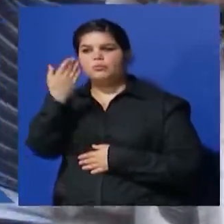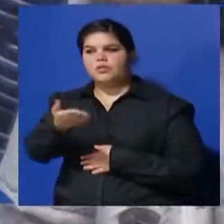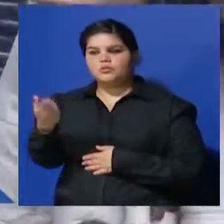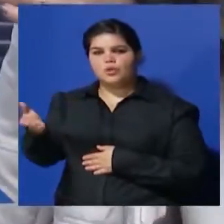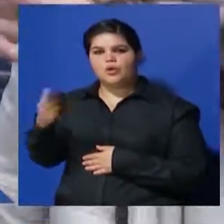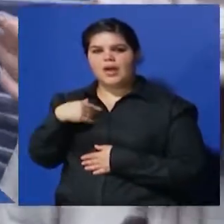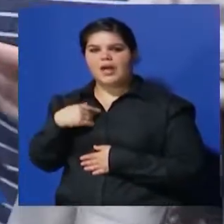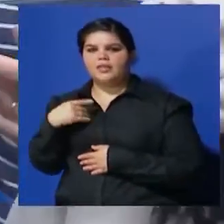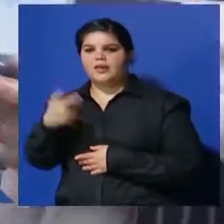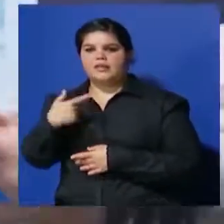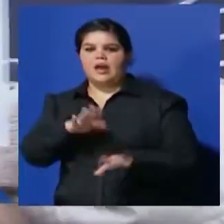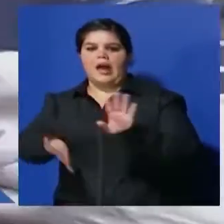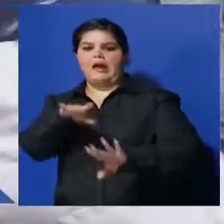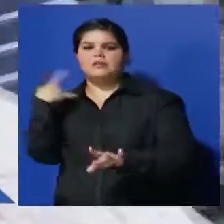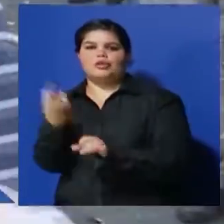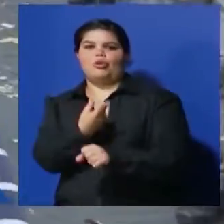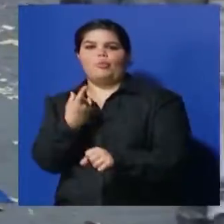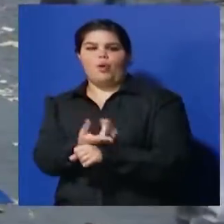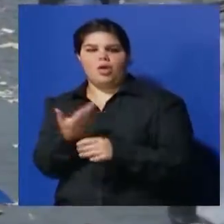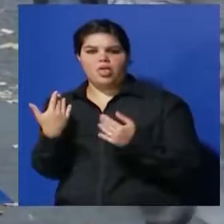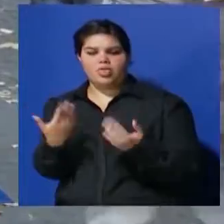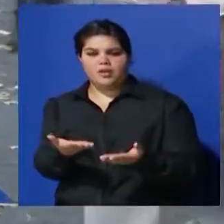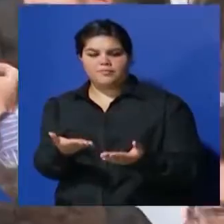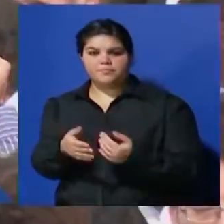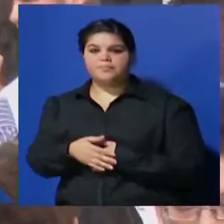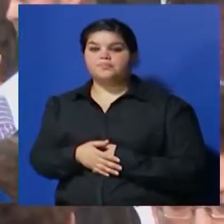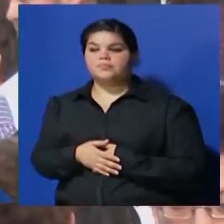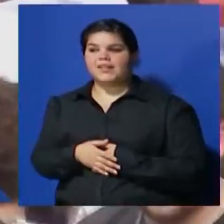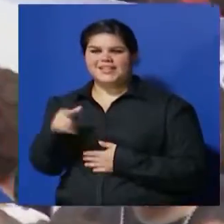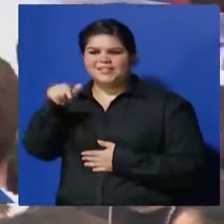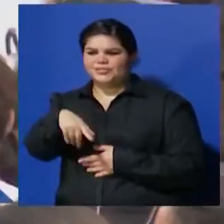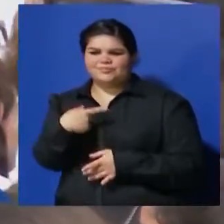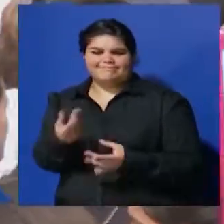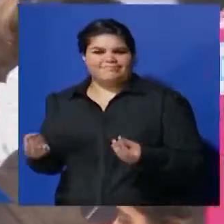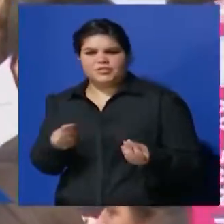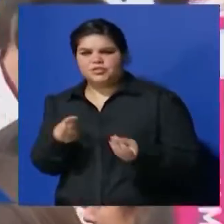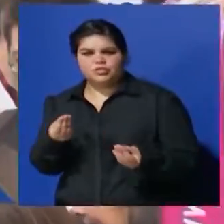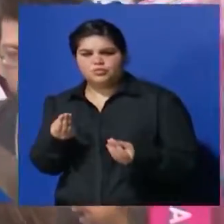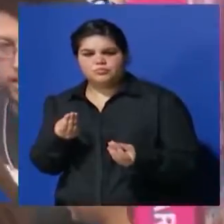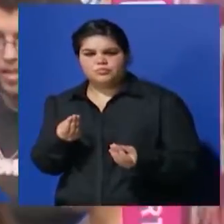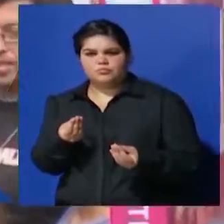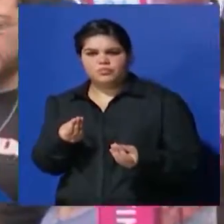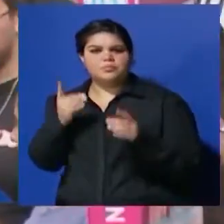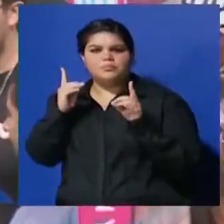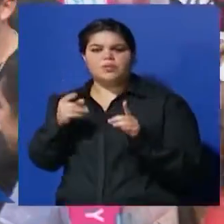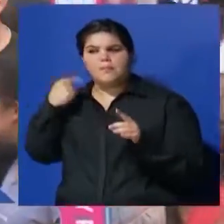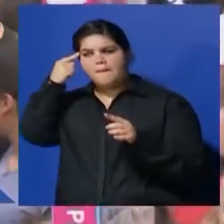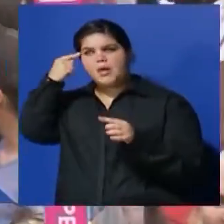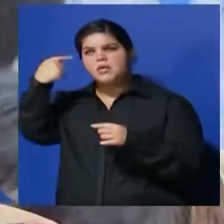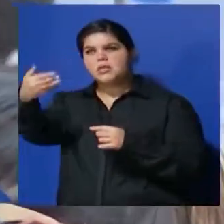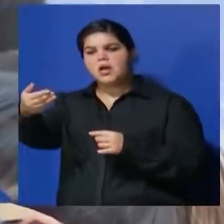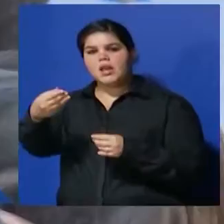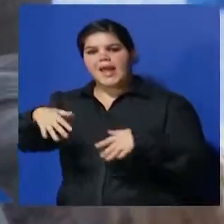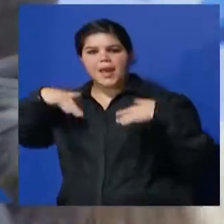tenemos nada que hacer. Esto definitivamente no es así, porque si no hubiésemos tenido que llegar a pensar en declarar un estado